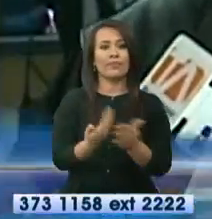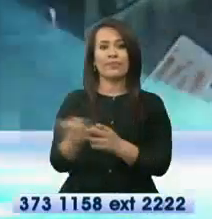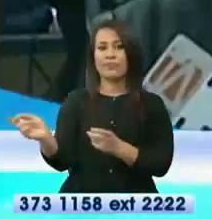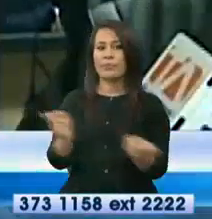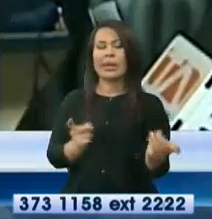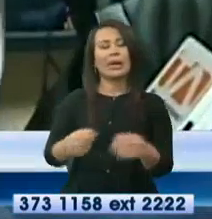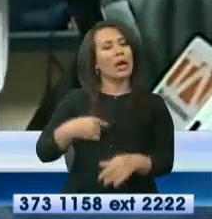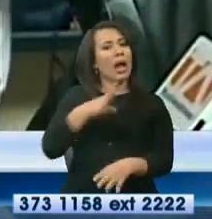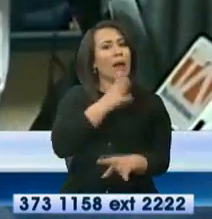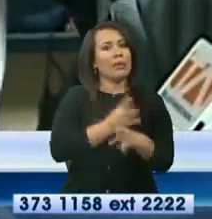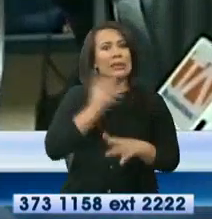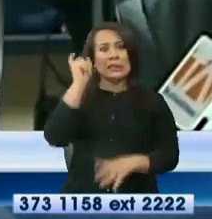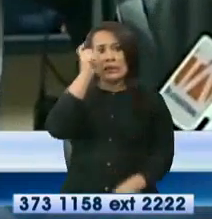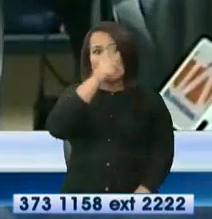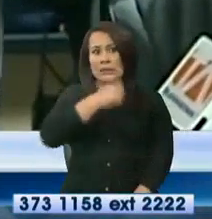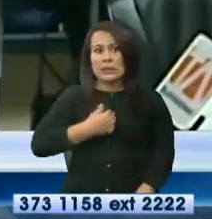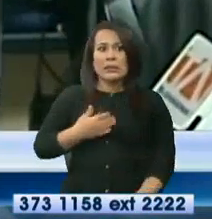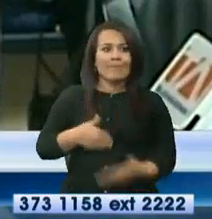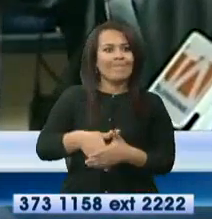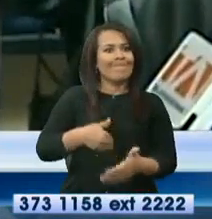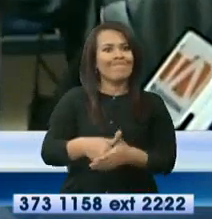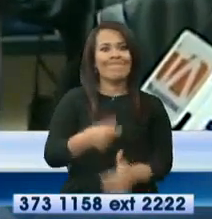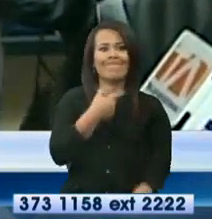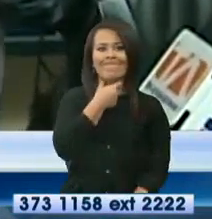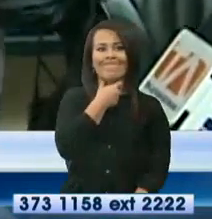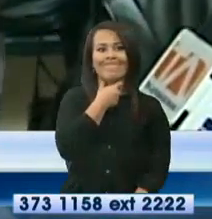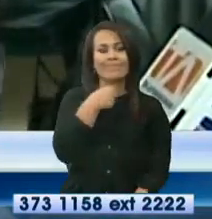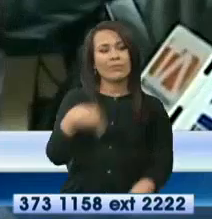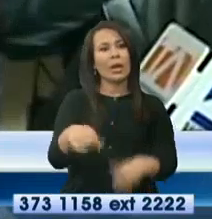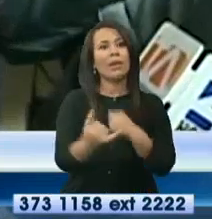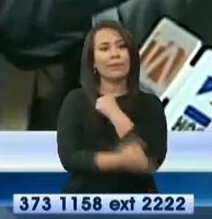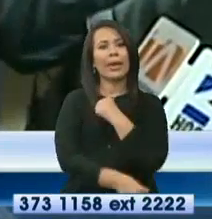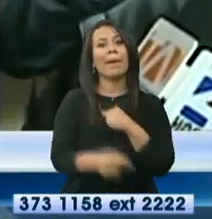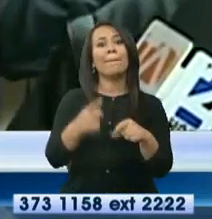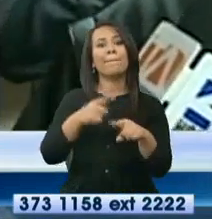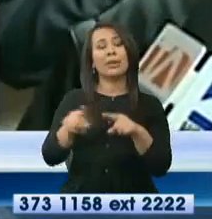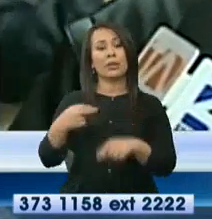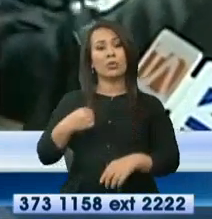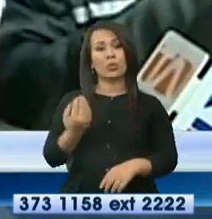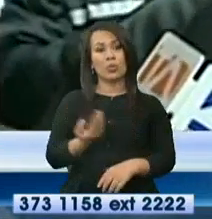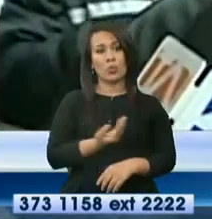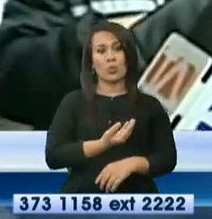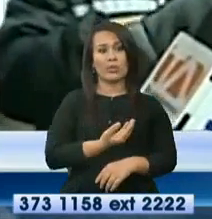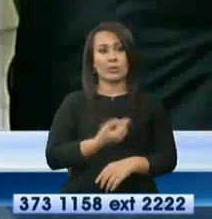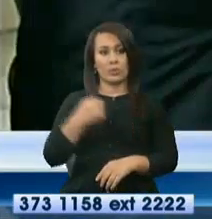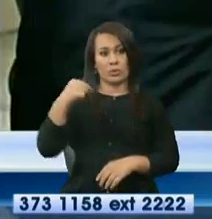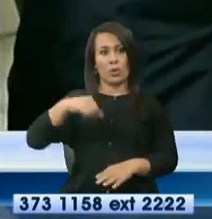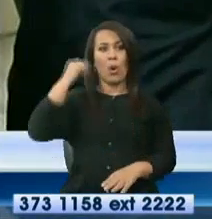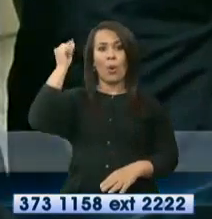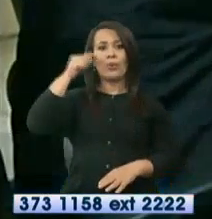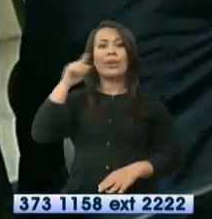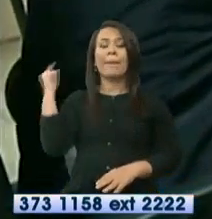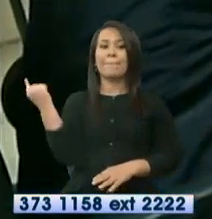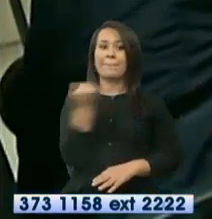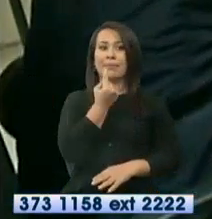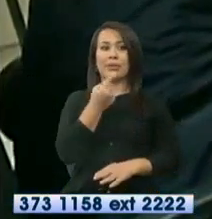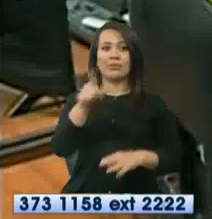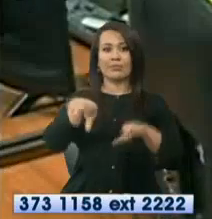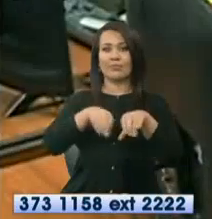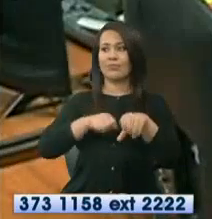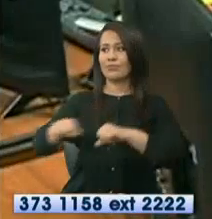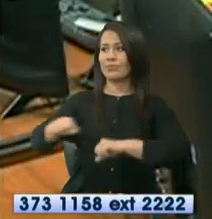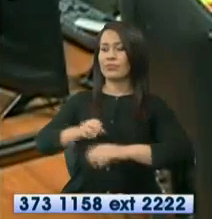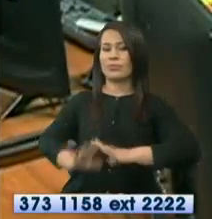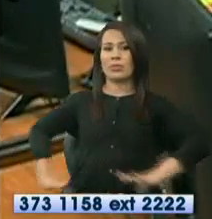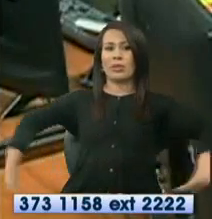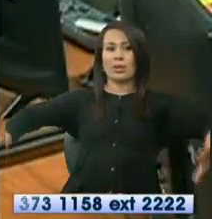la crisis, de la situación en la que se encuentra el país, claro, pero hay cosas que para nuestro gobierno son prioritarias. La sala operativa de Mejía